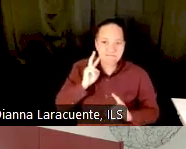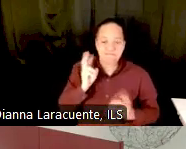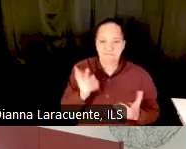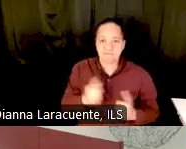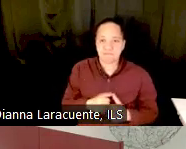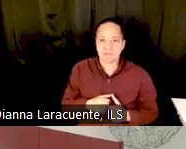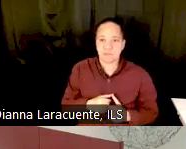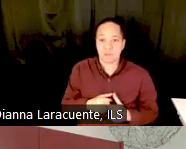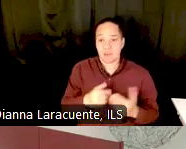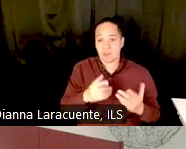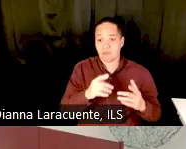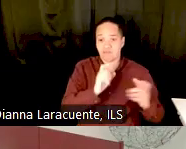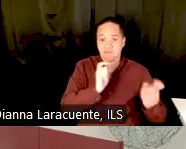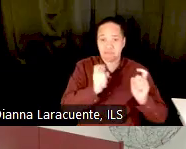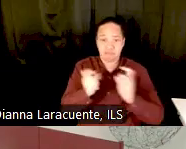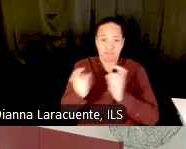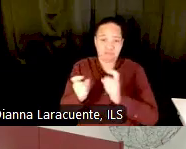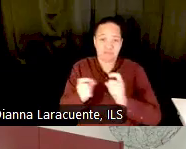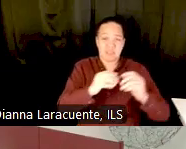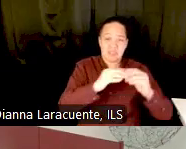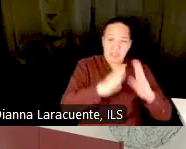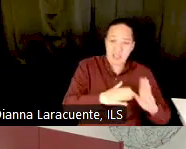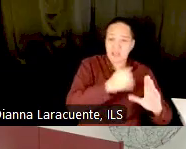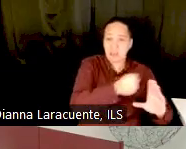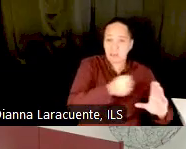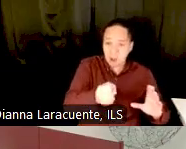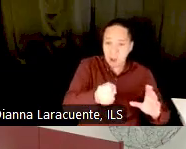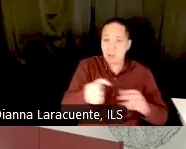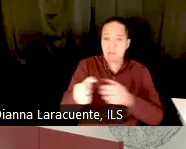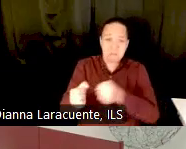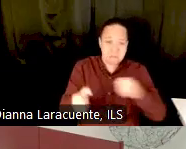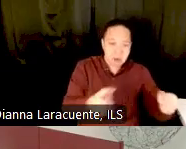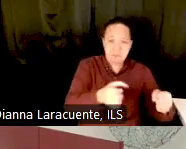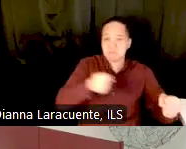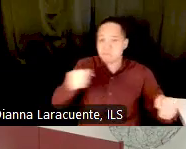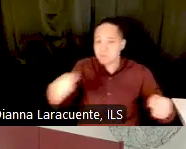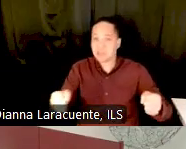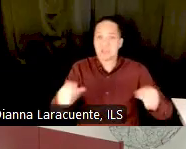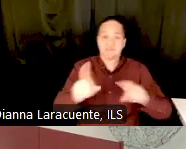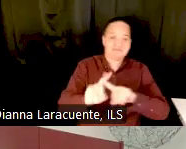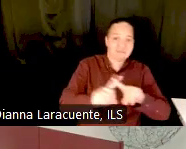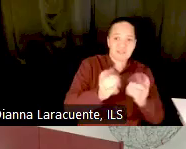sus subsecuentes cambios de hogares y cambios de madres terapéuticas, etc.